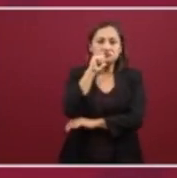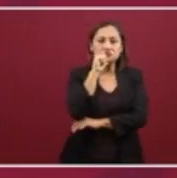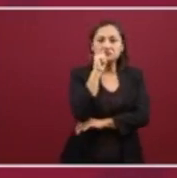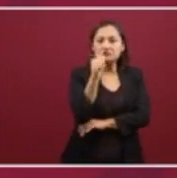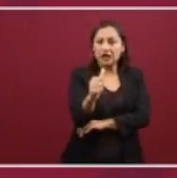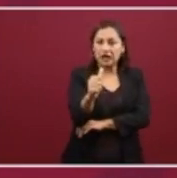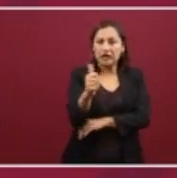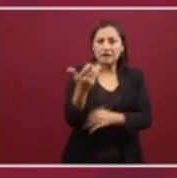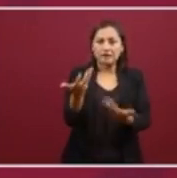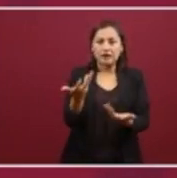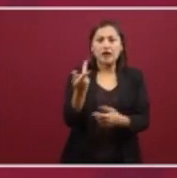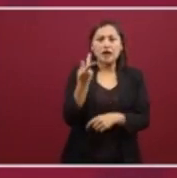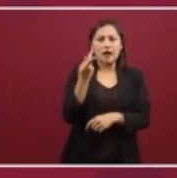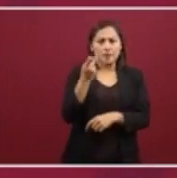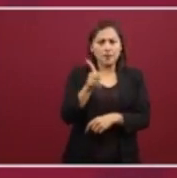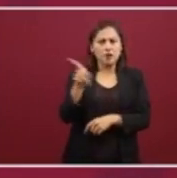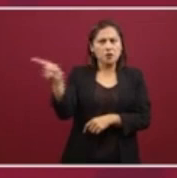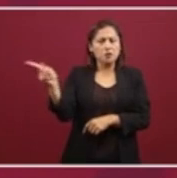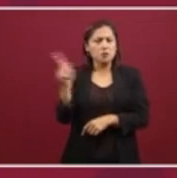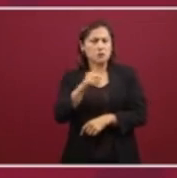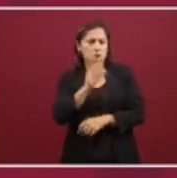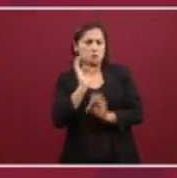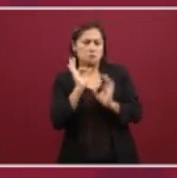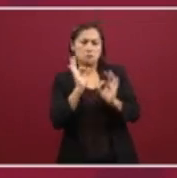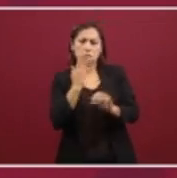calificaban muy bien a Pemex.